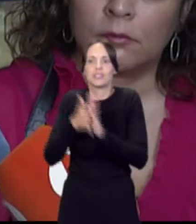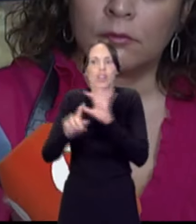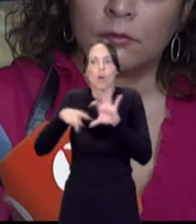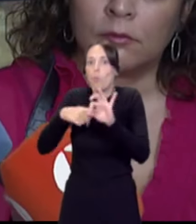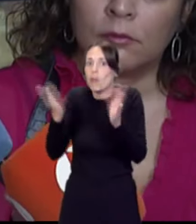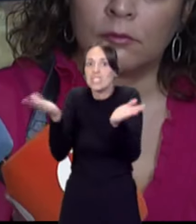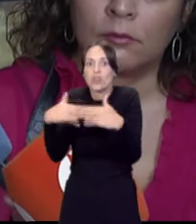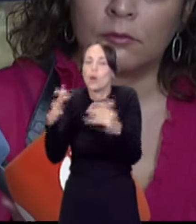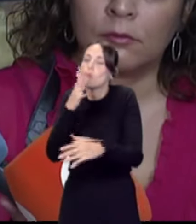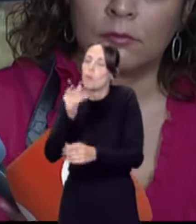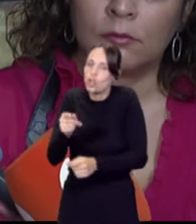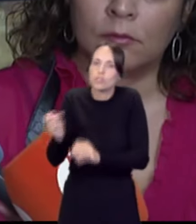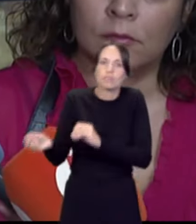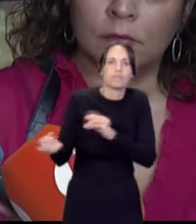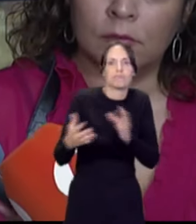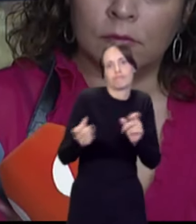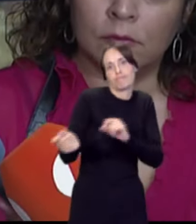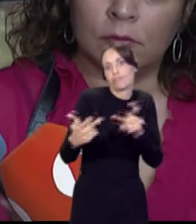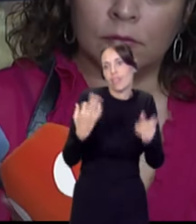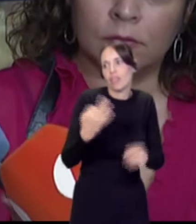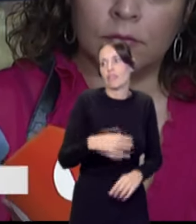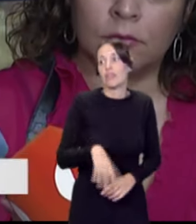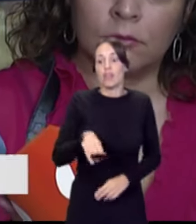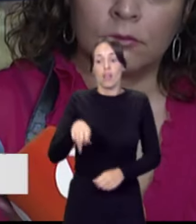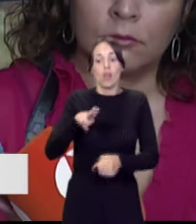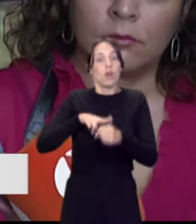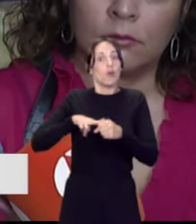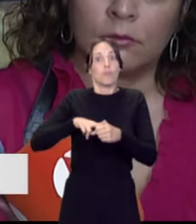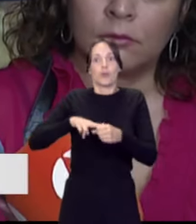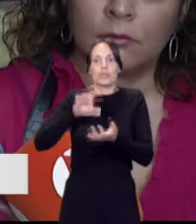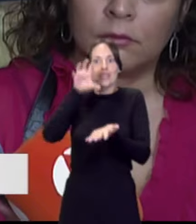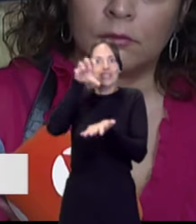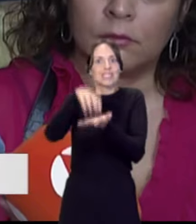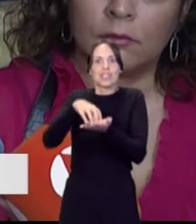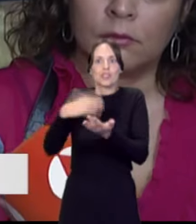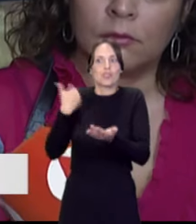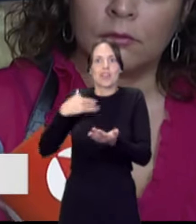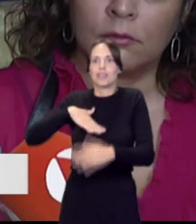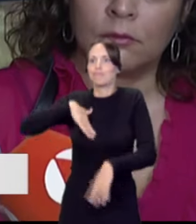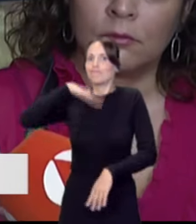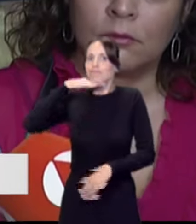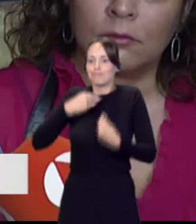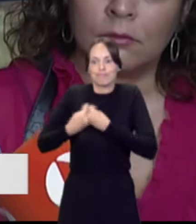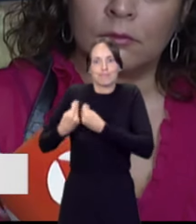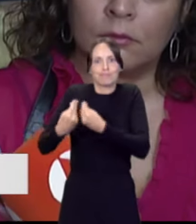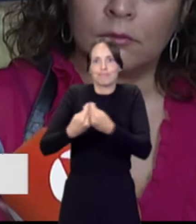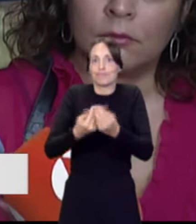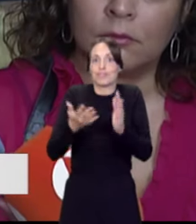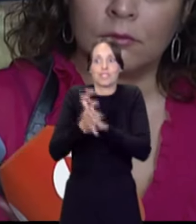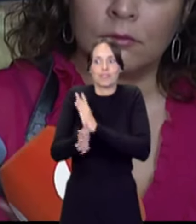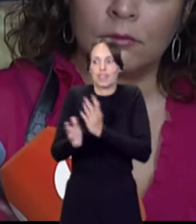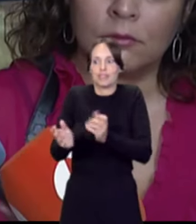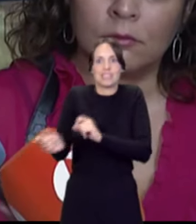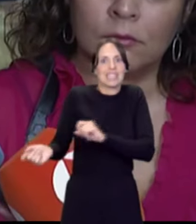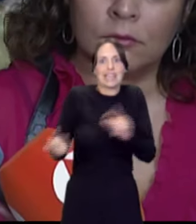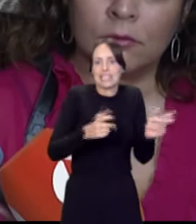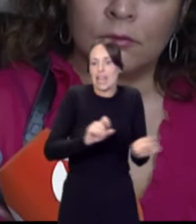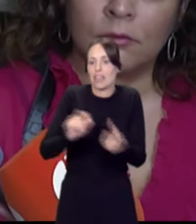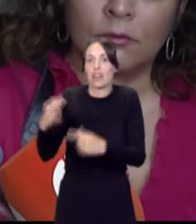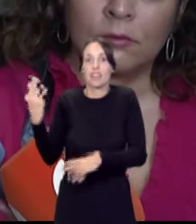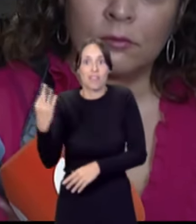Esta provincia es donde más saturados están los centros y hemos tenido que trasladar a la provincia de allá. Tenemos que trasladar a niños que ya efectivamente tengan toda